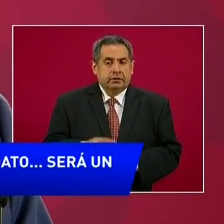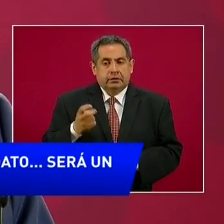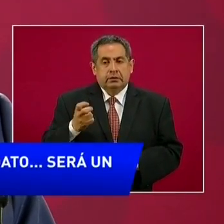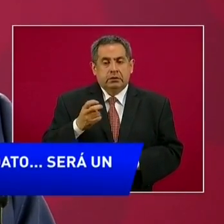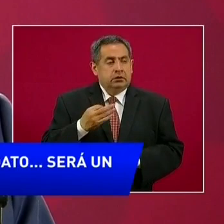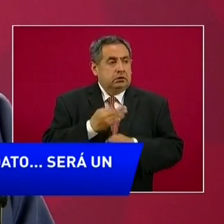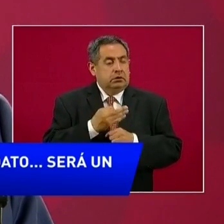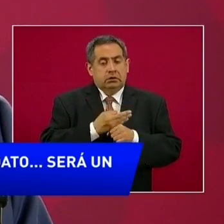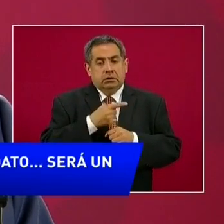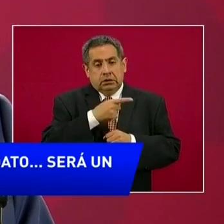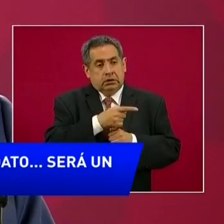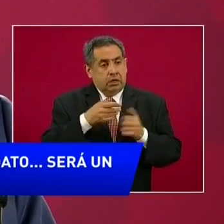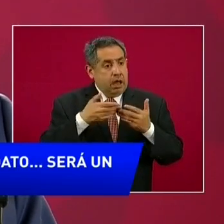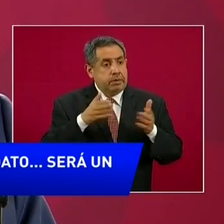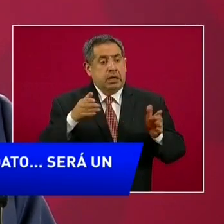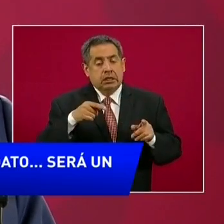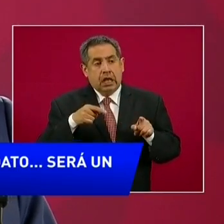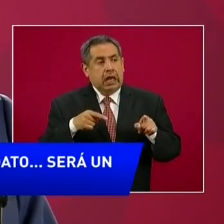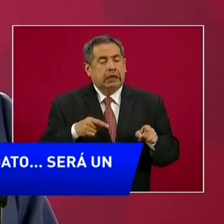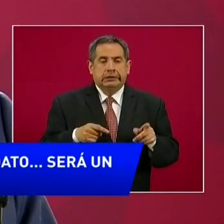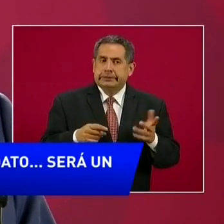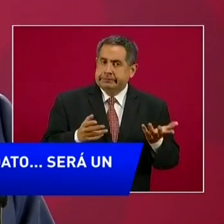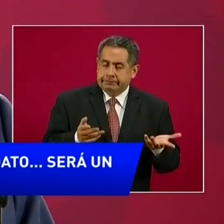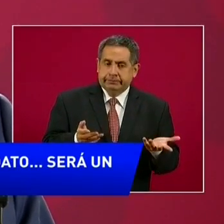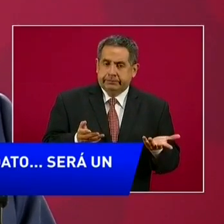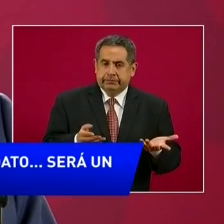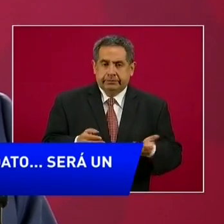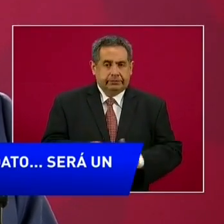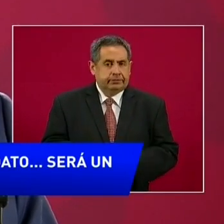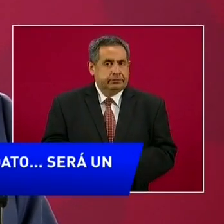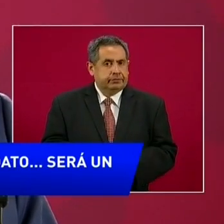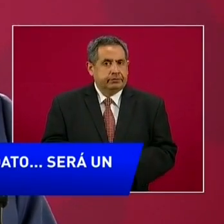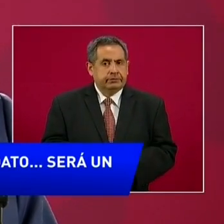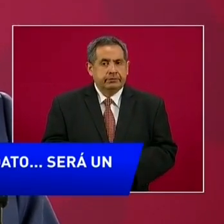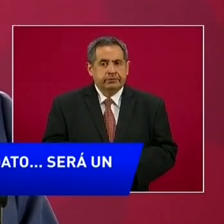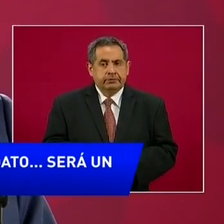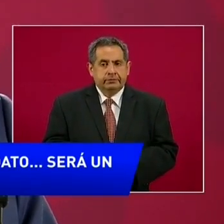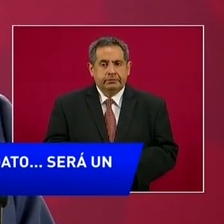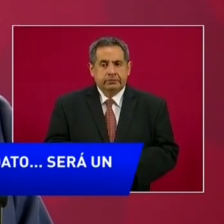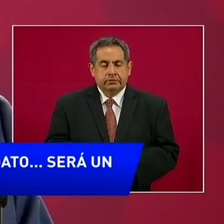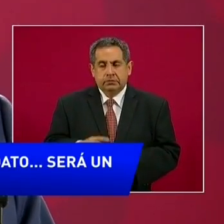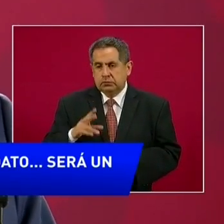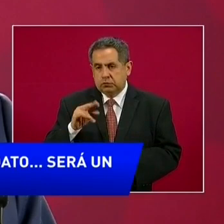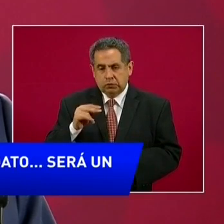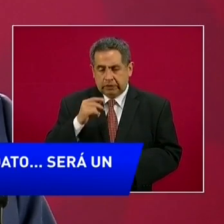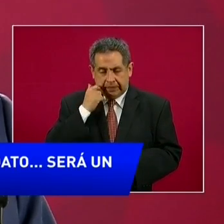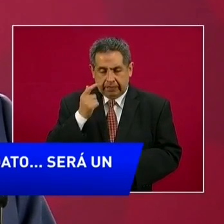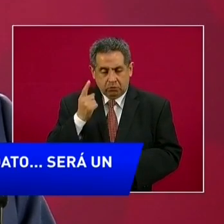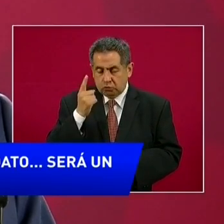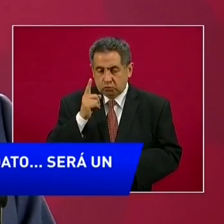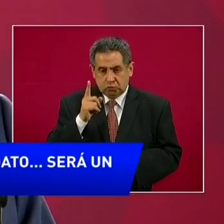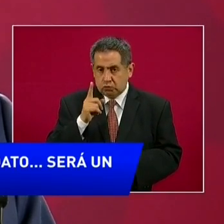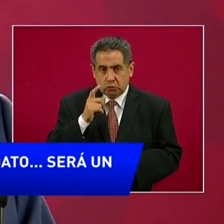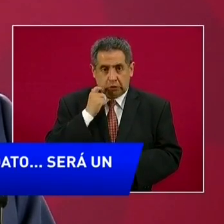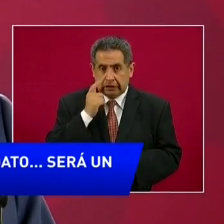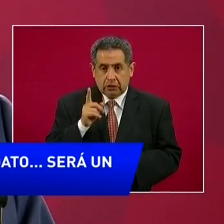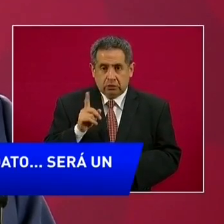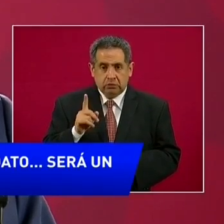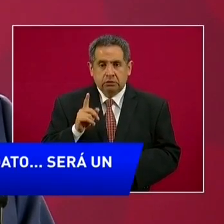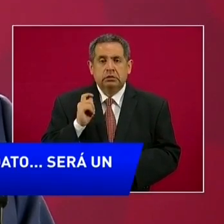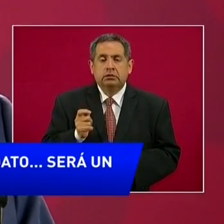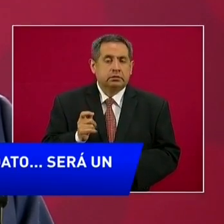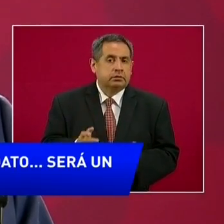democrático. Y finalmente se podría pasar para marzo del 22 y si no el siguiente año, dice